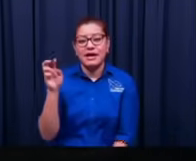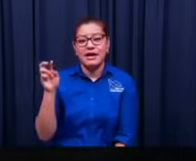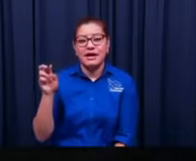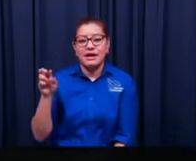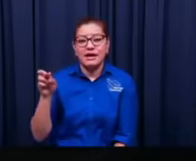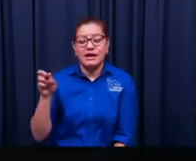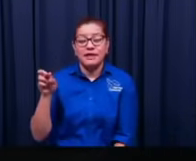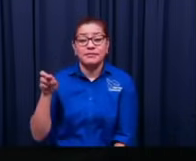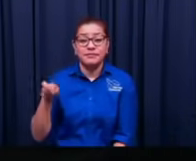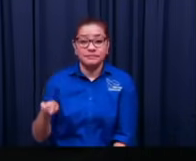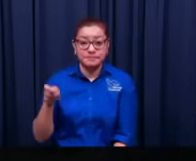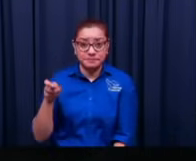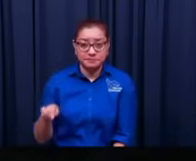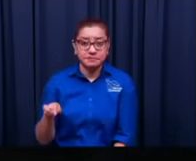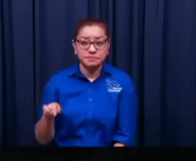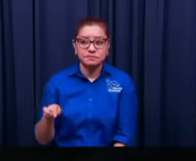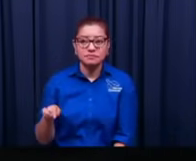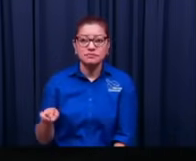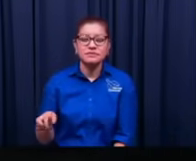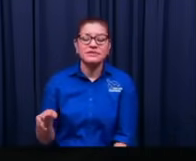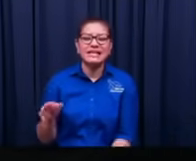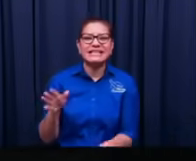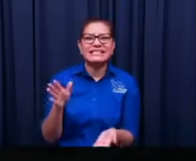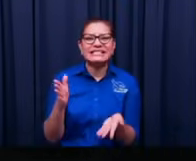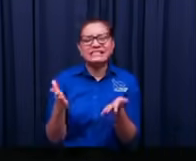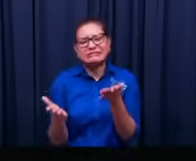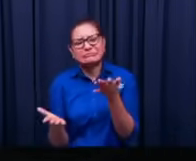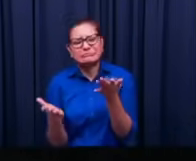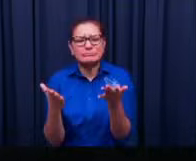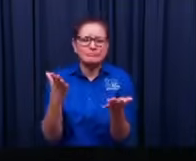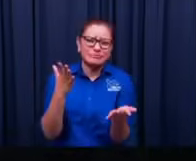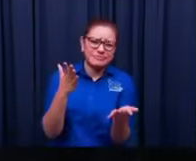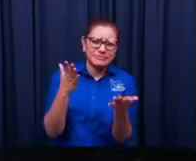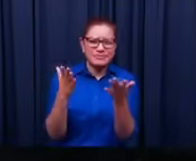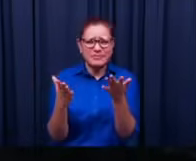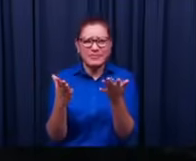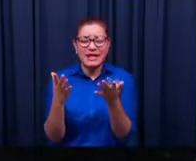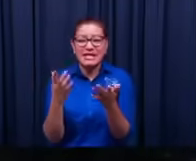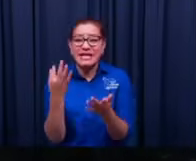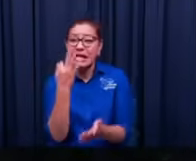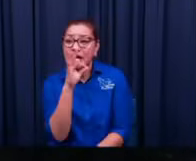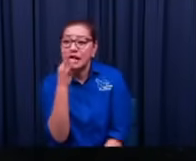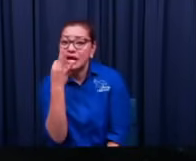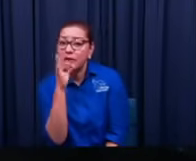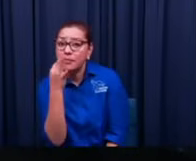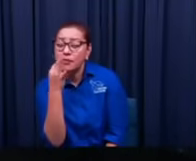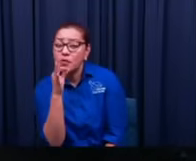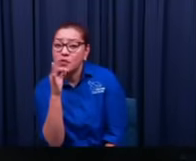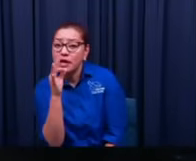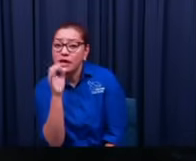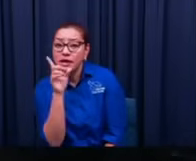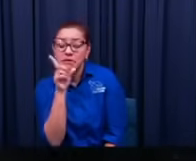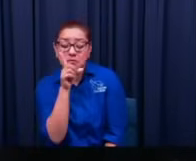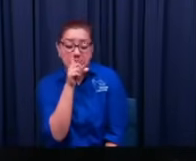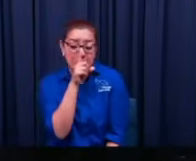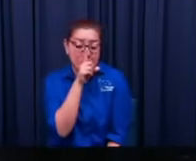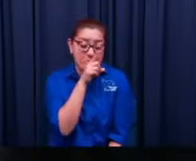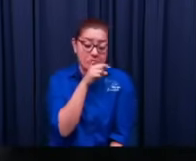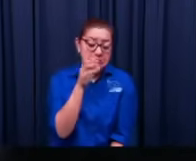Y entonces ahora, en caso de que la señora no haya tenido ninguna experiencia, ¿quién le enseñó a la